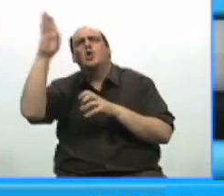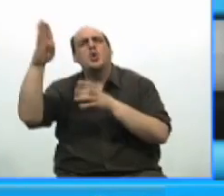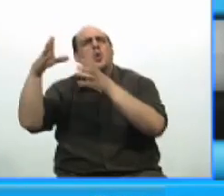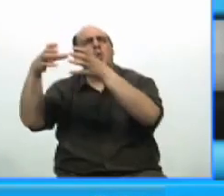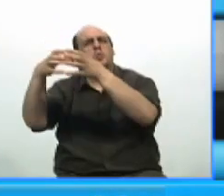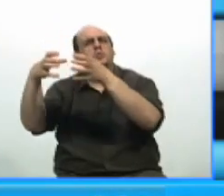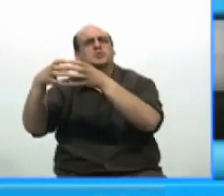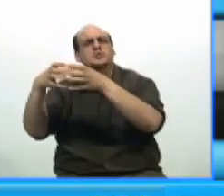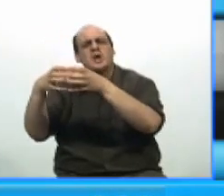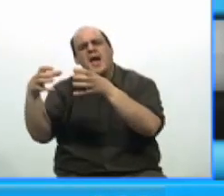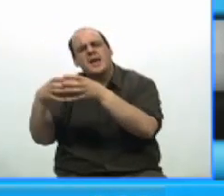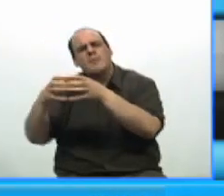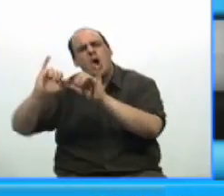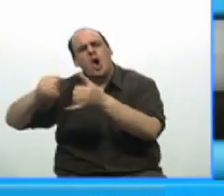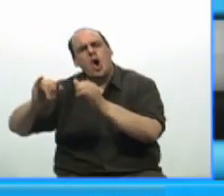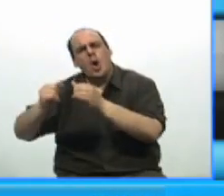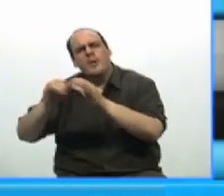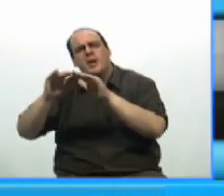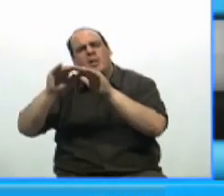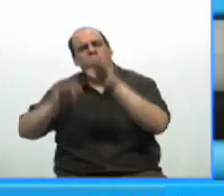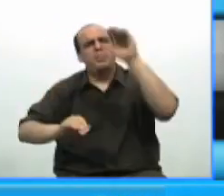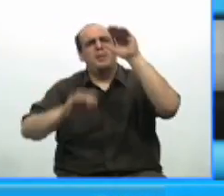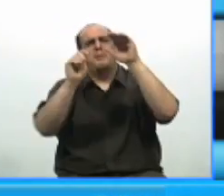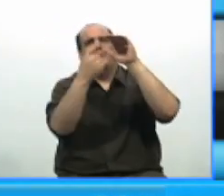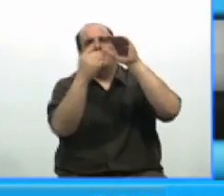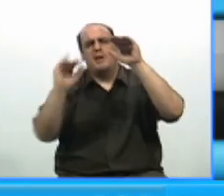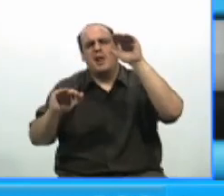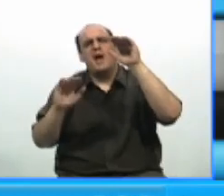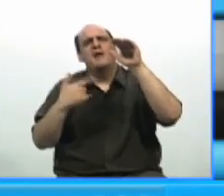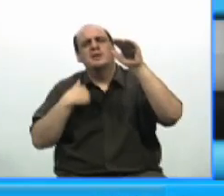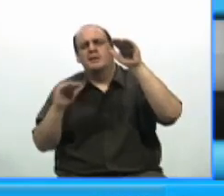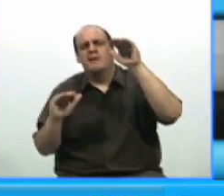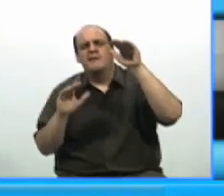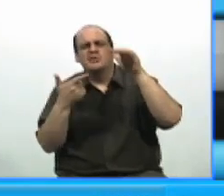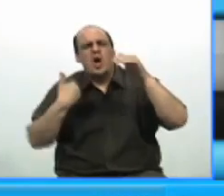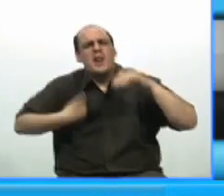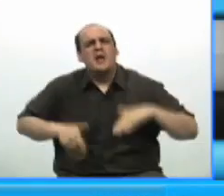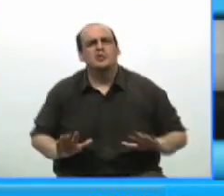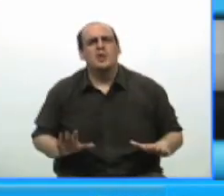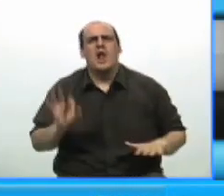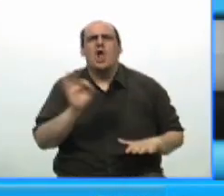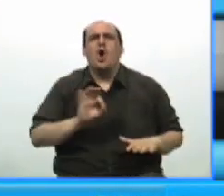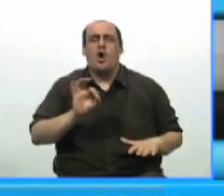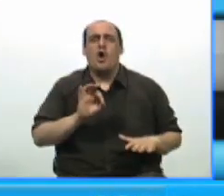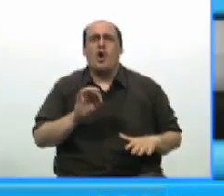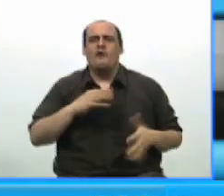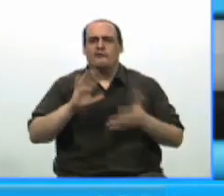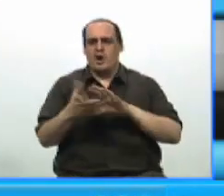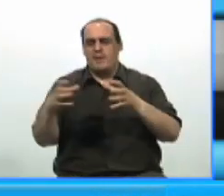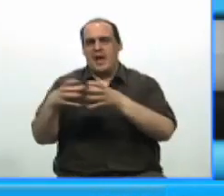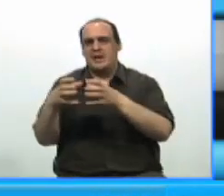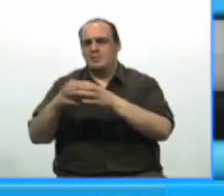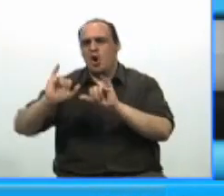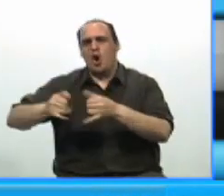las divisiones juveniles no juegan como la primera. ¿Te parece que esto tendría que ser algo natural? ¿O también es una verdad que hay que revisar, que